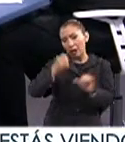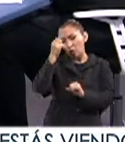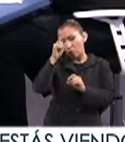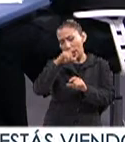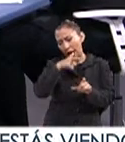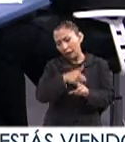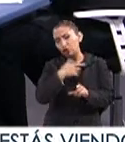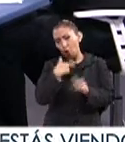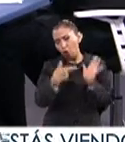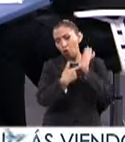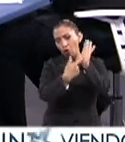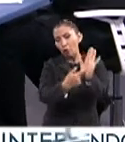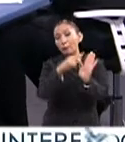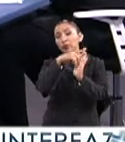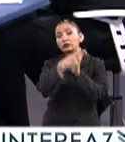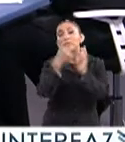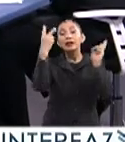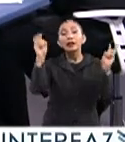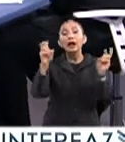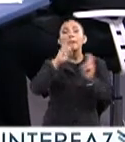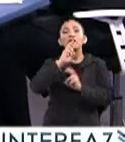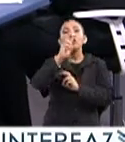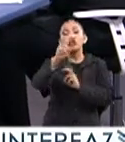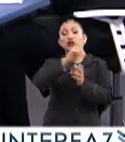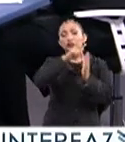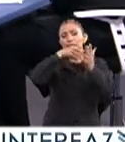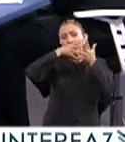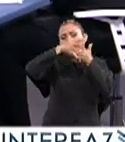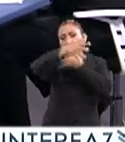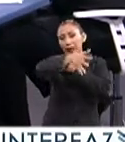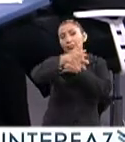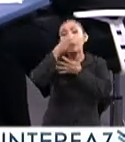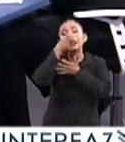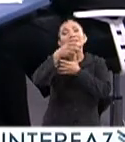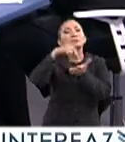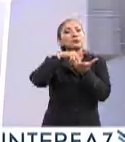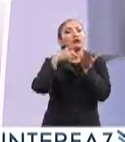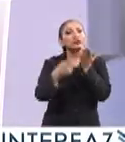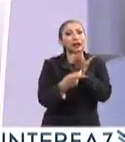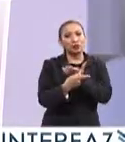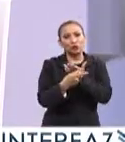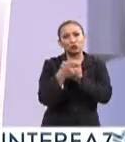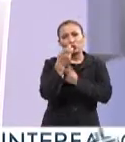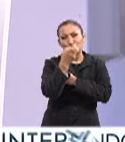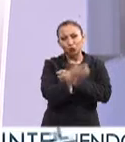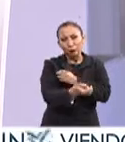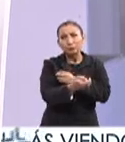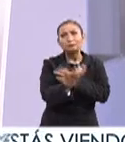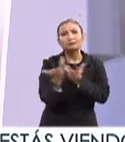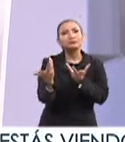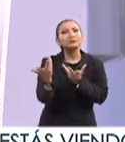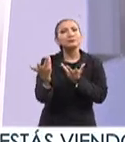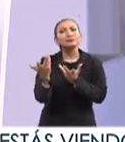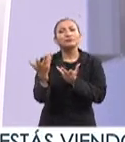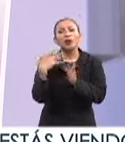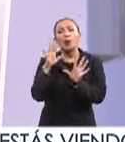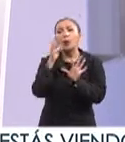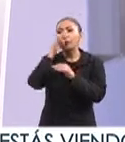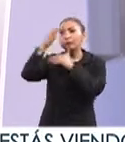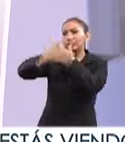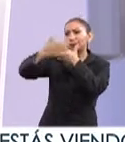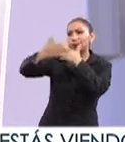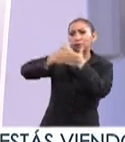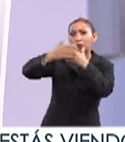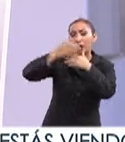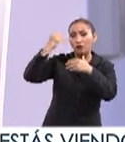actividades yo estoy presentando un proyecto que se llama Voces Transparentes. Correcto. Es un proyecto que